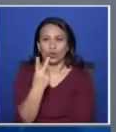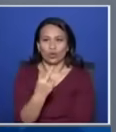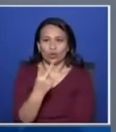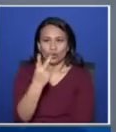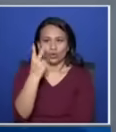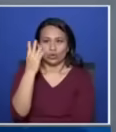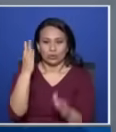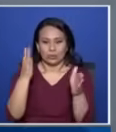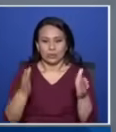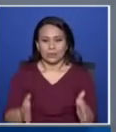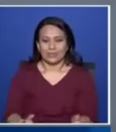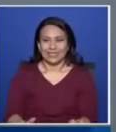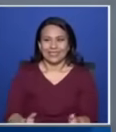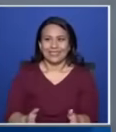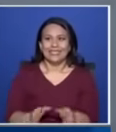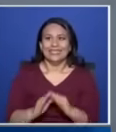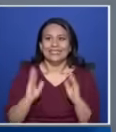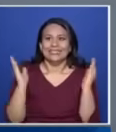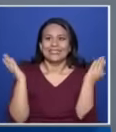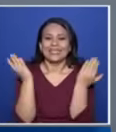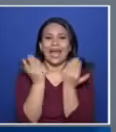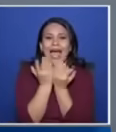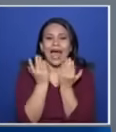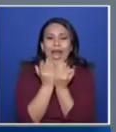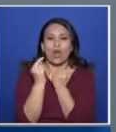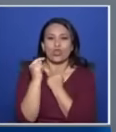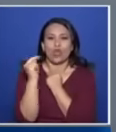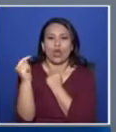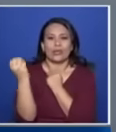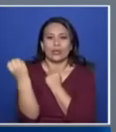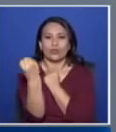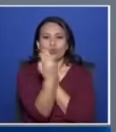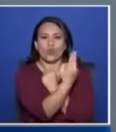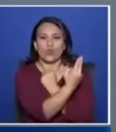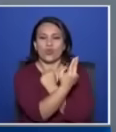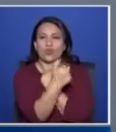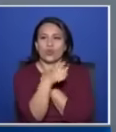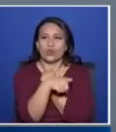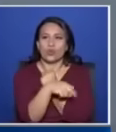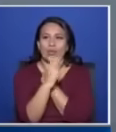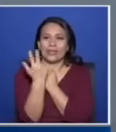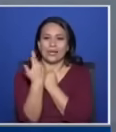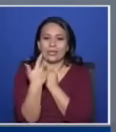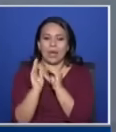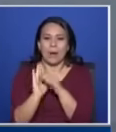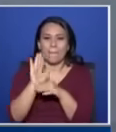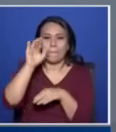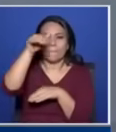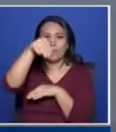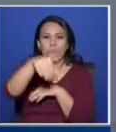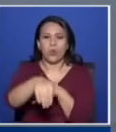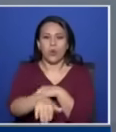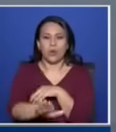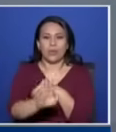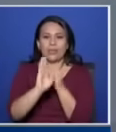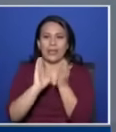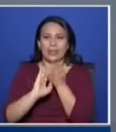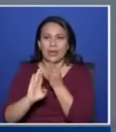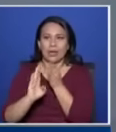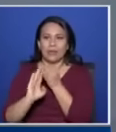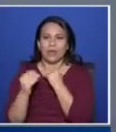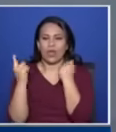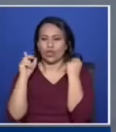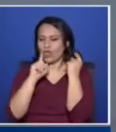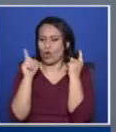carriles cerrados en el sentido norte-sur del tercer puente. Disculpen, no los